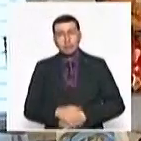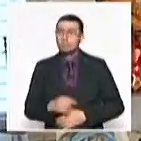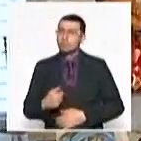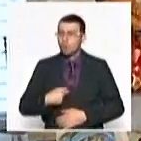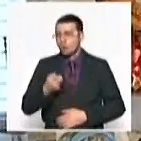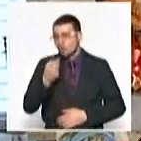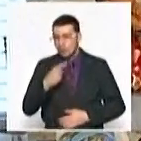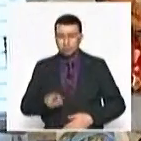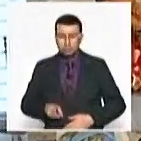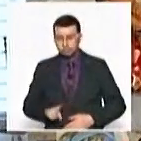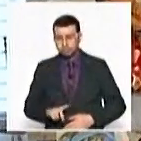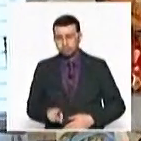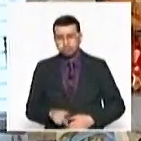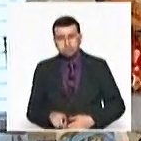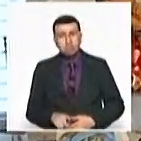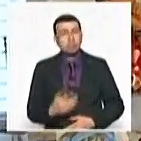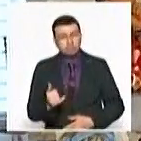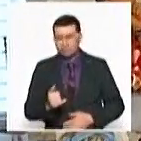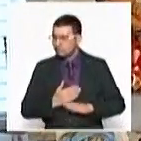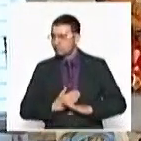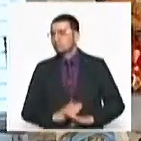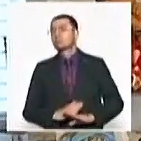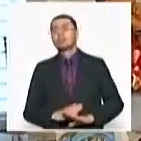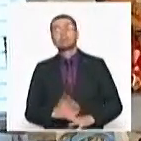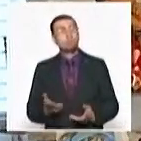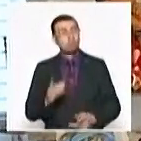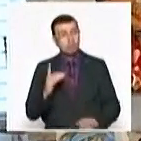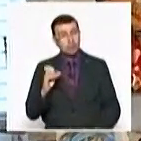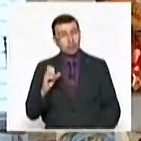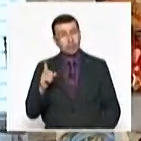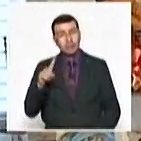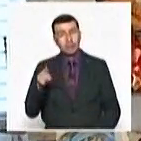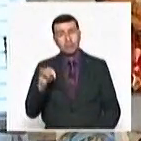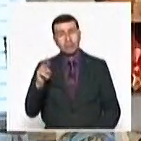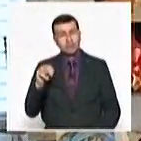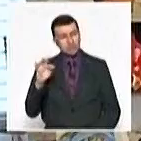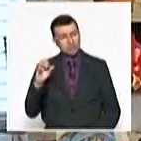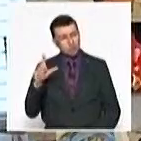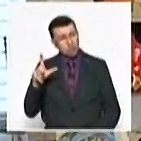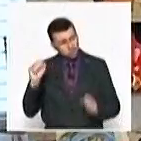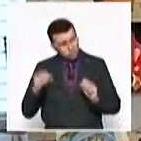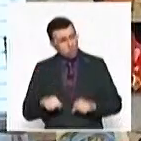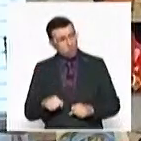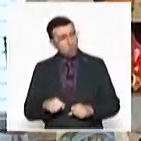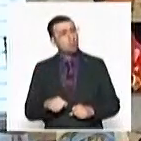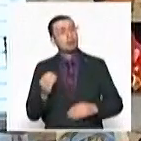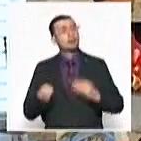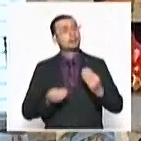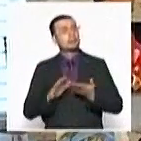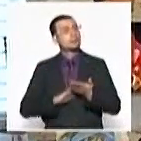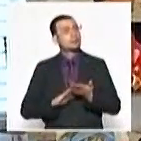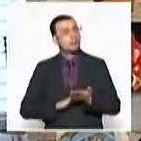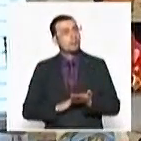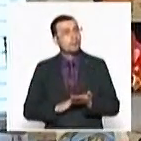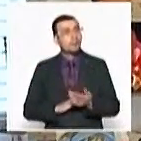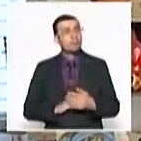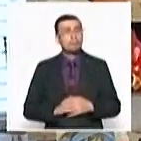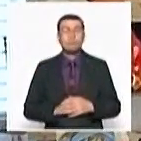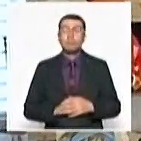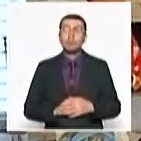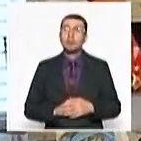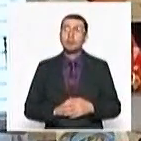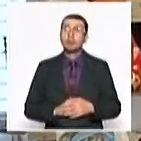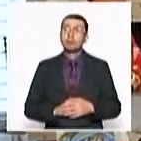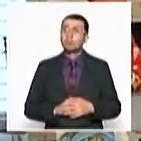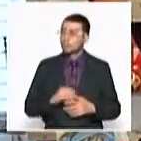pero sigue igual. ¿Puedo darle Desintol o cómo puedo tratarlo? ¿Tiene cuántos años? 2 años. No,